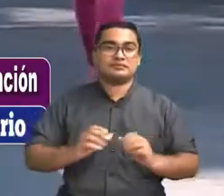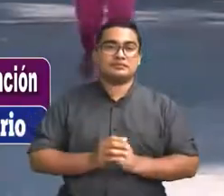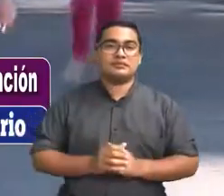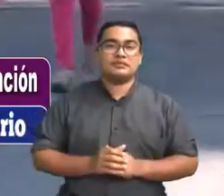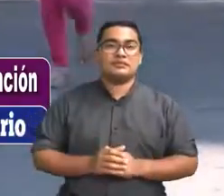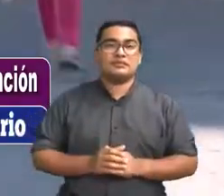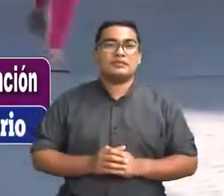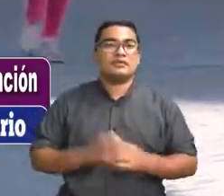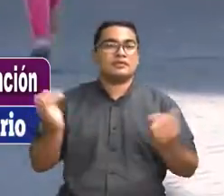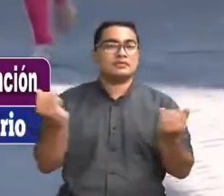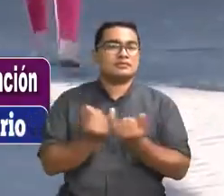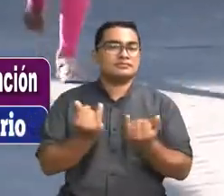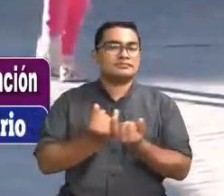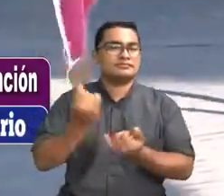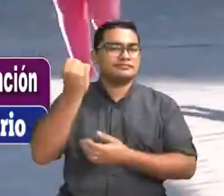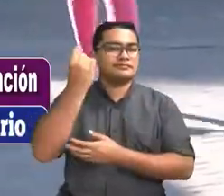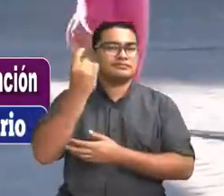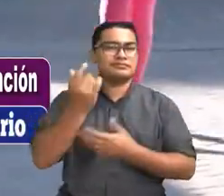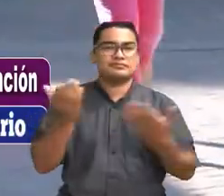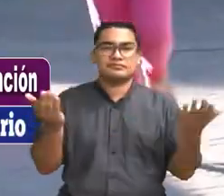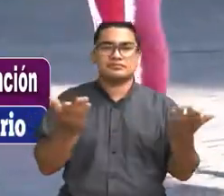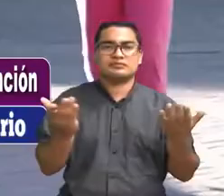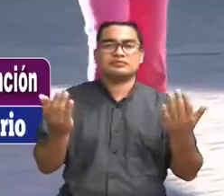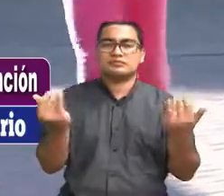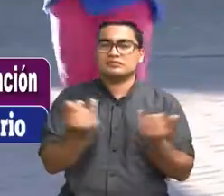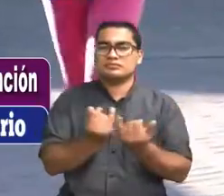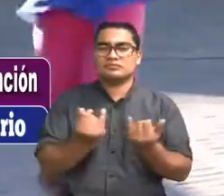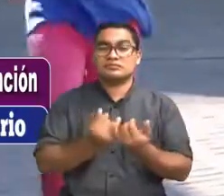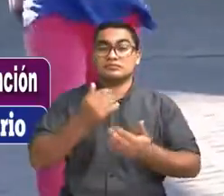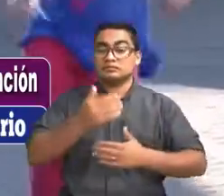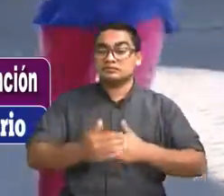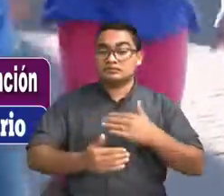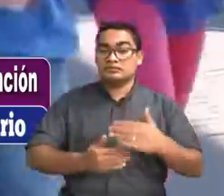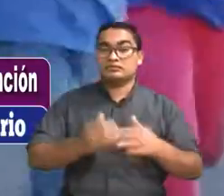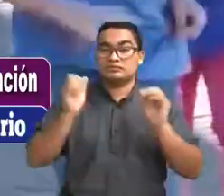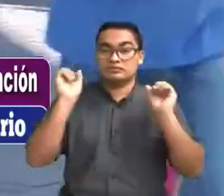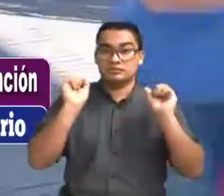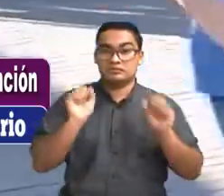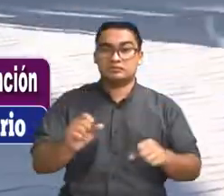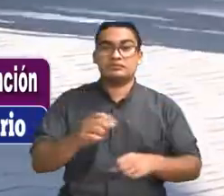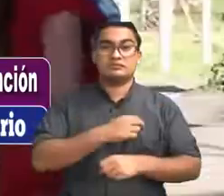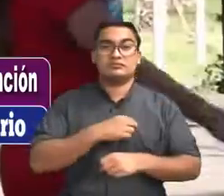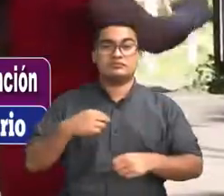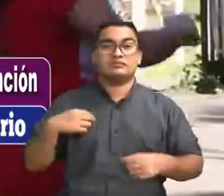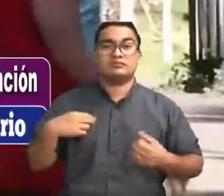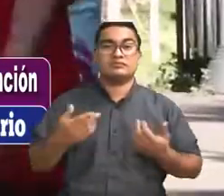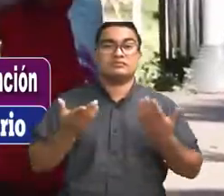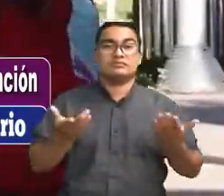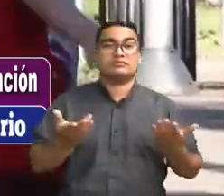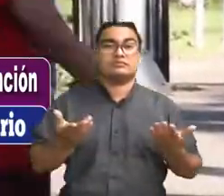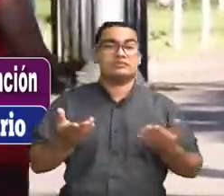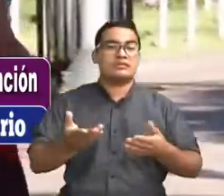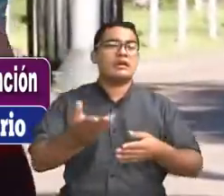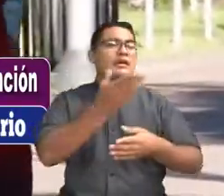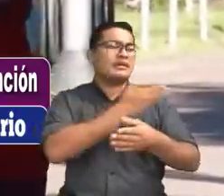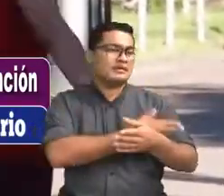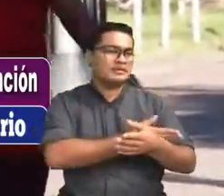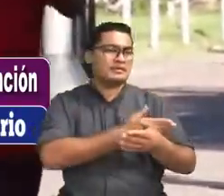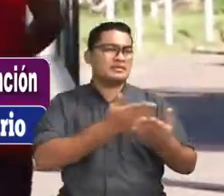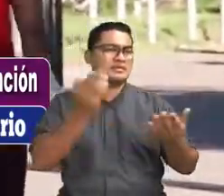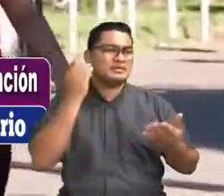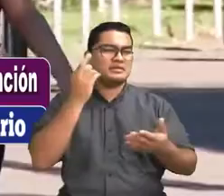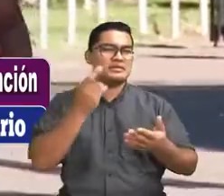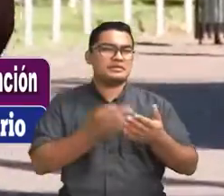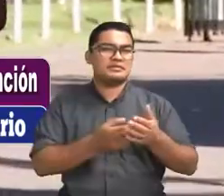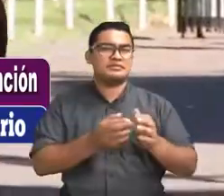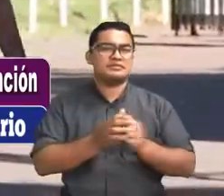de esa dinámica, entender un poquito este proceso de avances que se han garantizado a partir